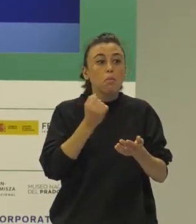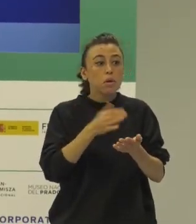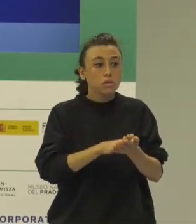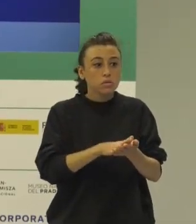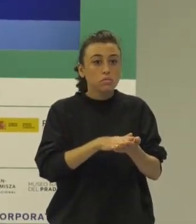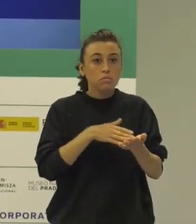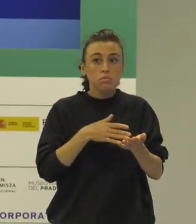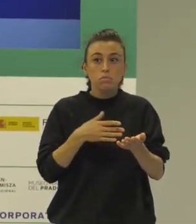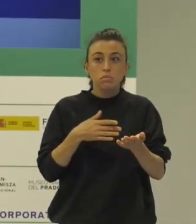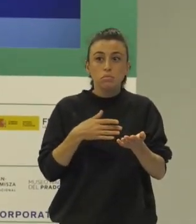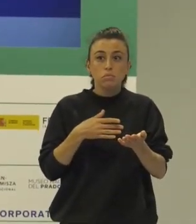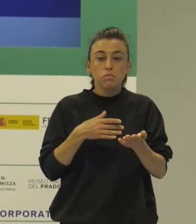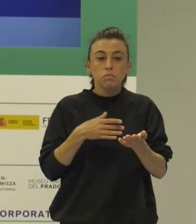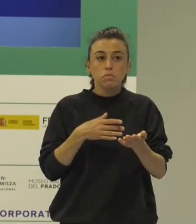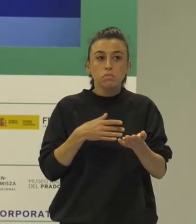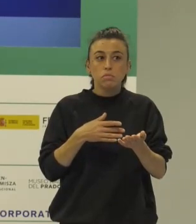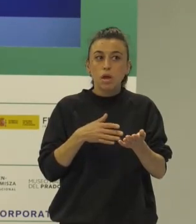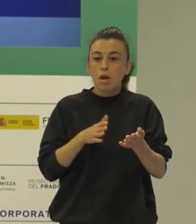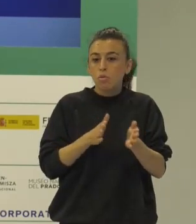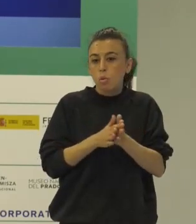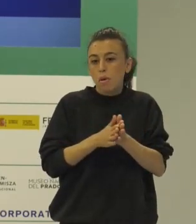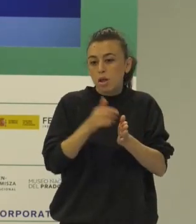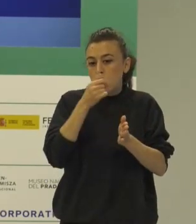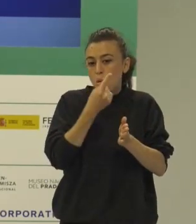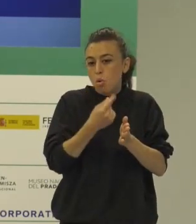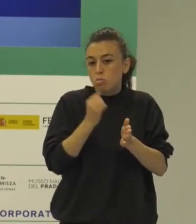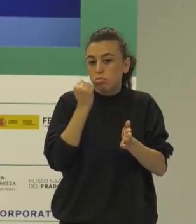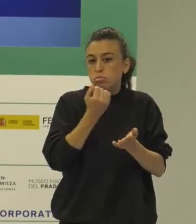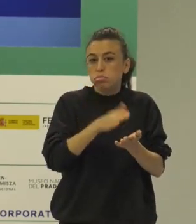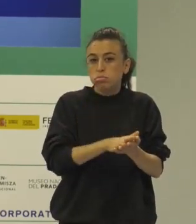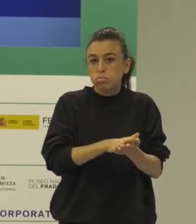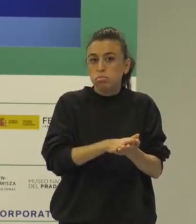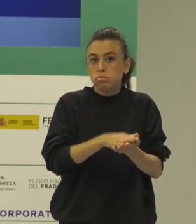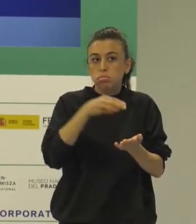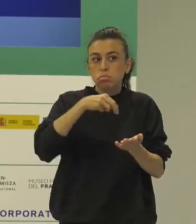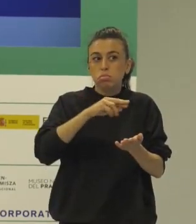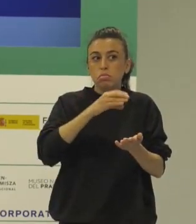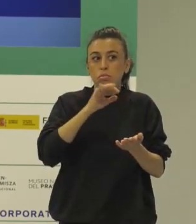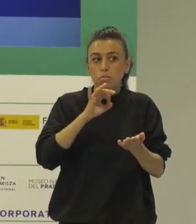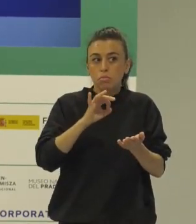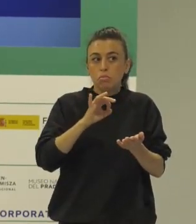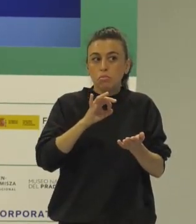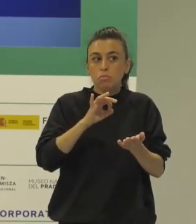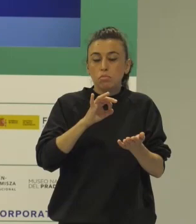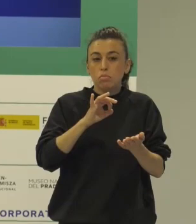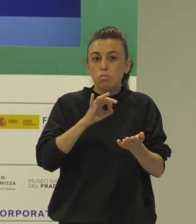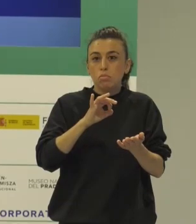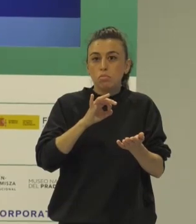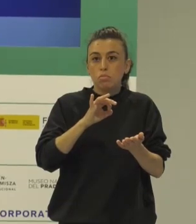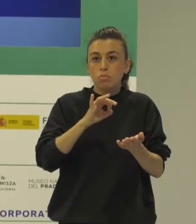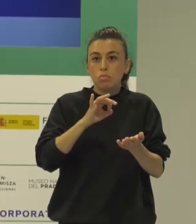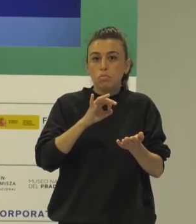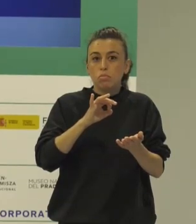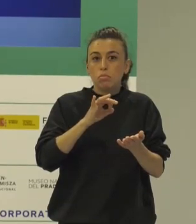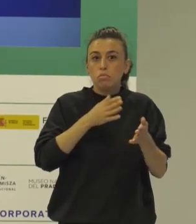mataron a uno de nuestros colegas en Bluefield, en una cobertura en vivo, en transmisión en vivo. Fue alcanzado